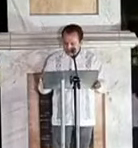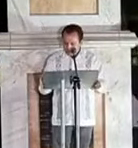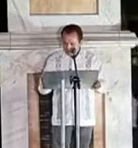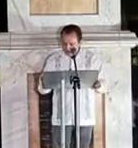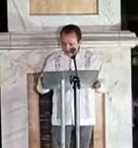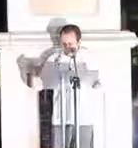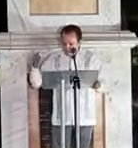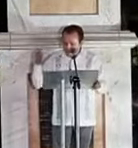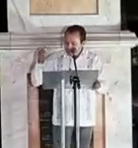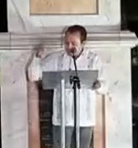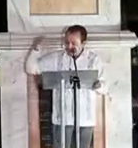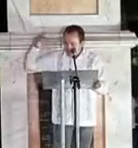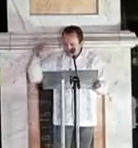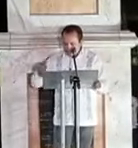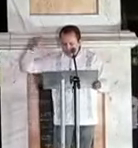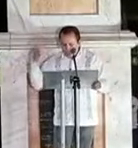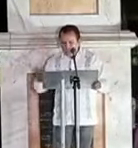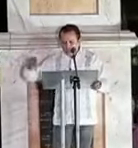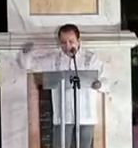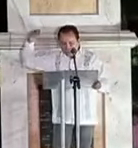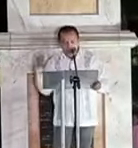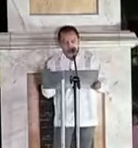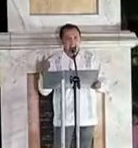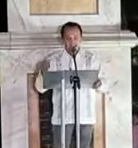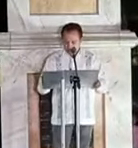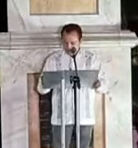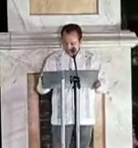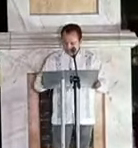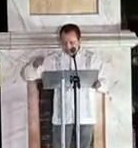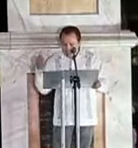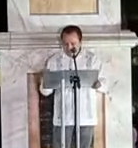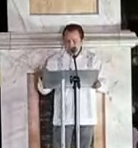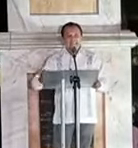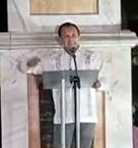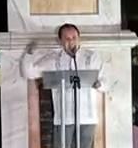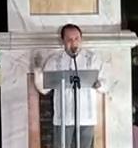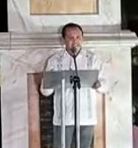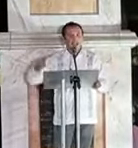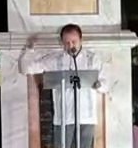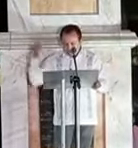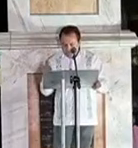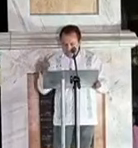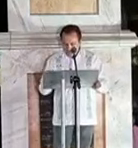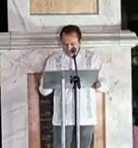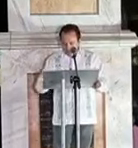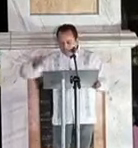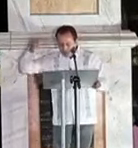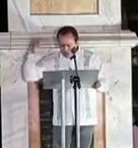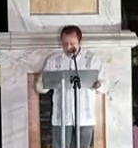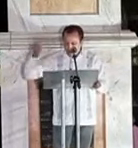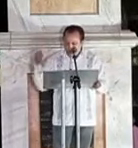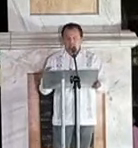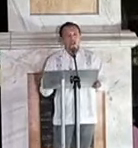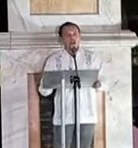escaños, para que a nuestro líder nacional nada ni nadie lo detenga en